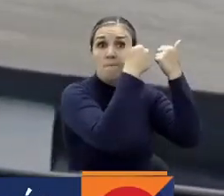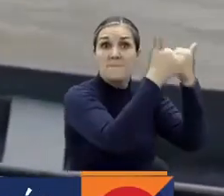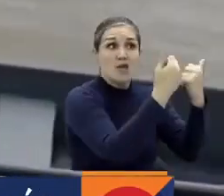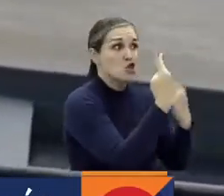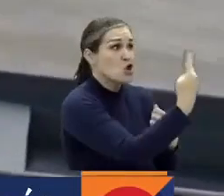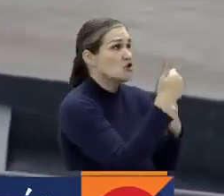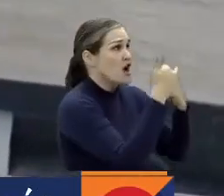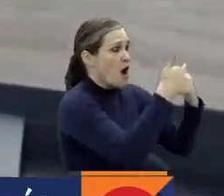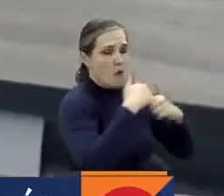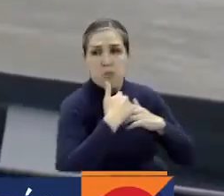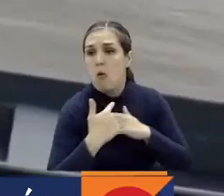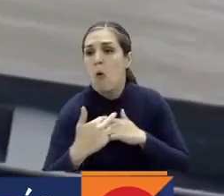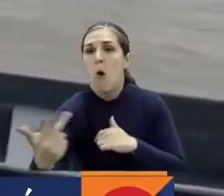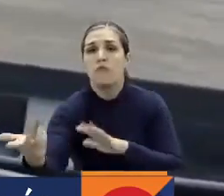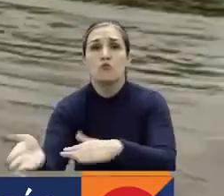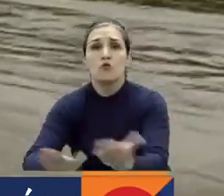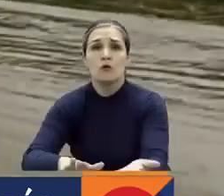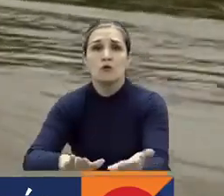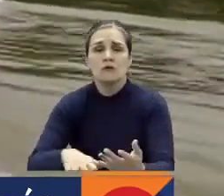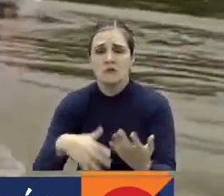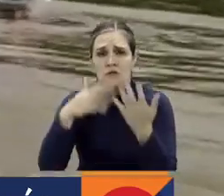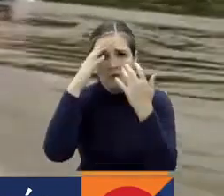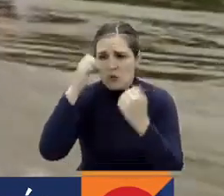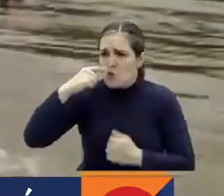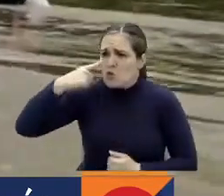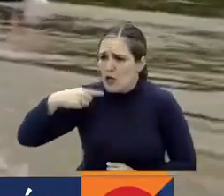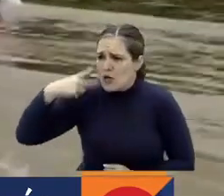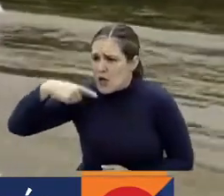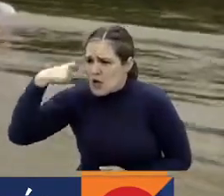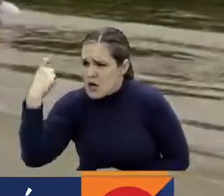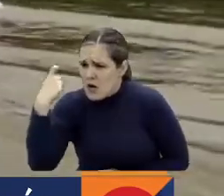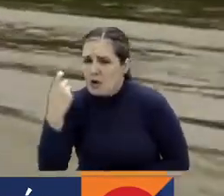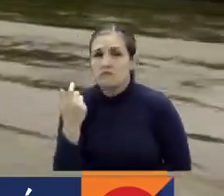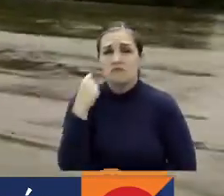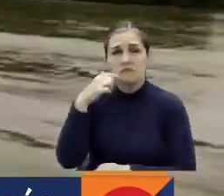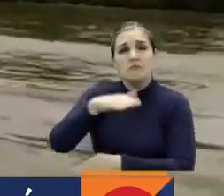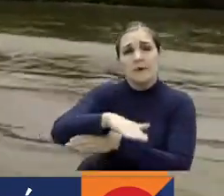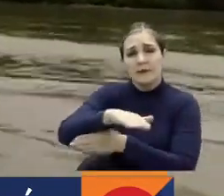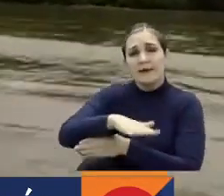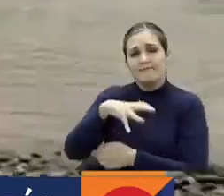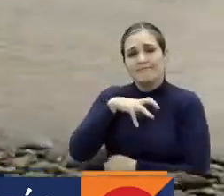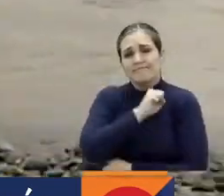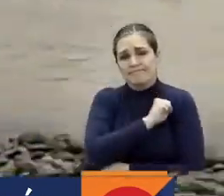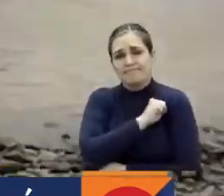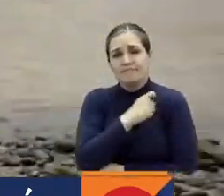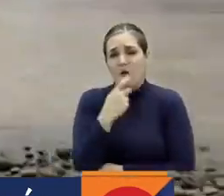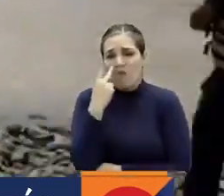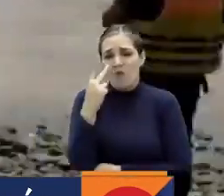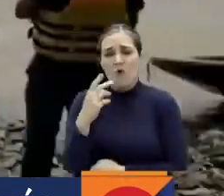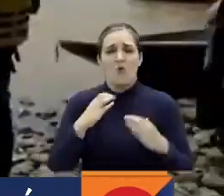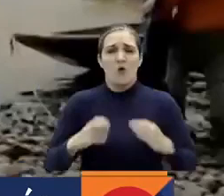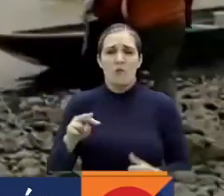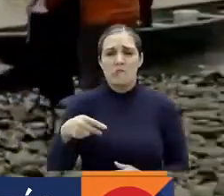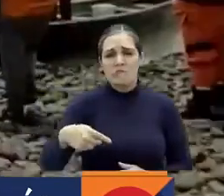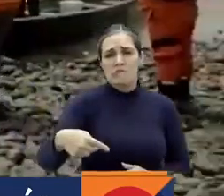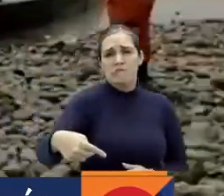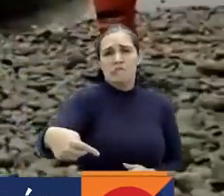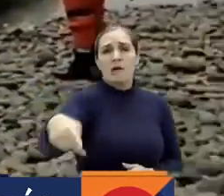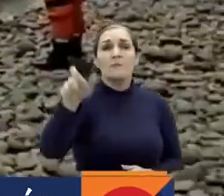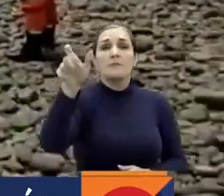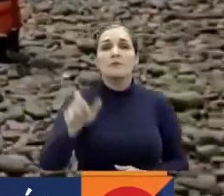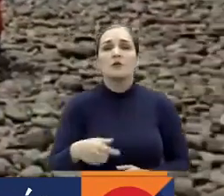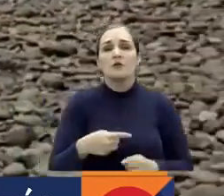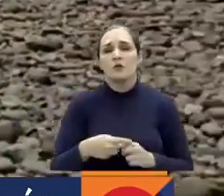días, voluntarios de la Defensa Civil estuvieron buscándolo y en la tarde de hoy, pescadores anunciaron el avistamiento de un cuerpo que fue identificado